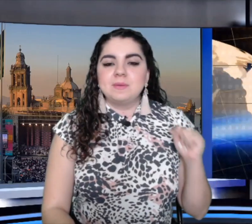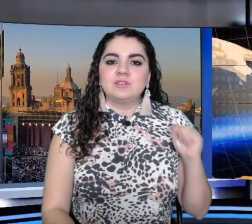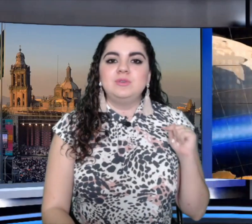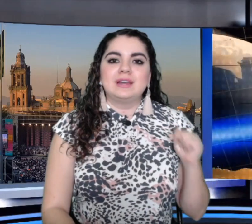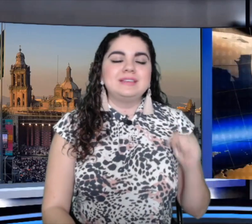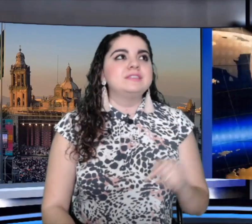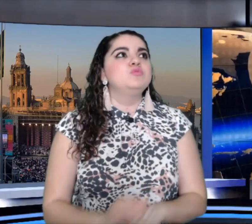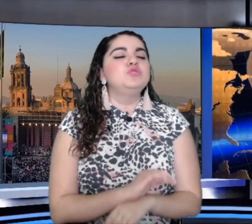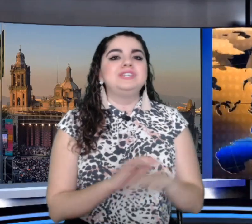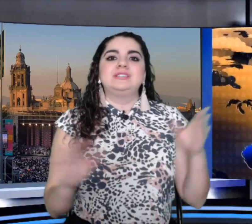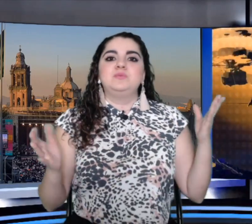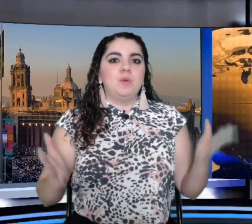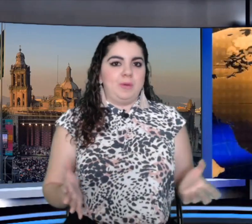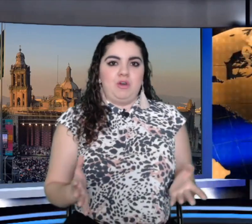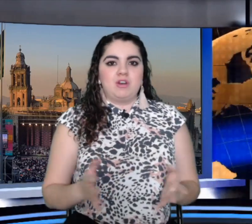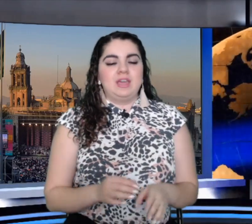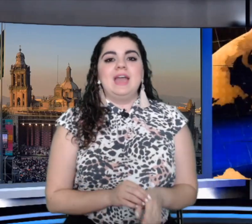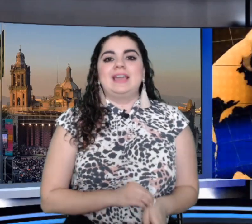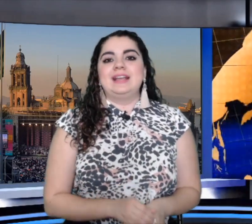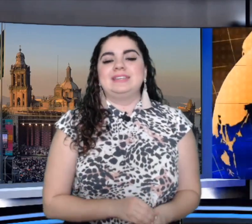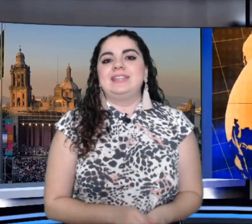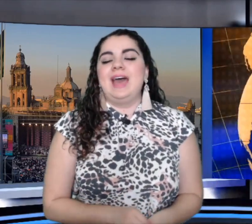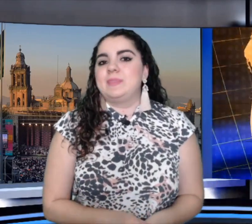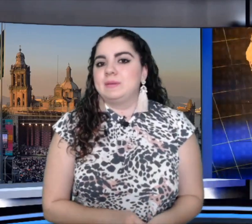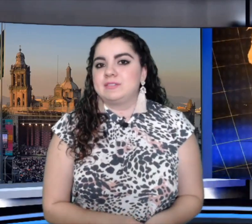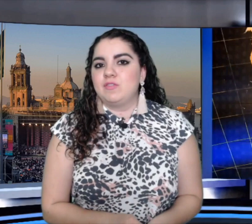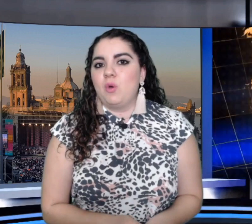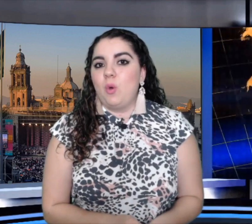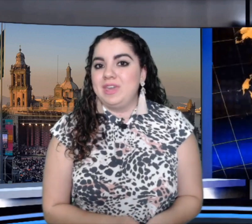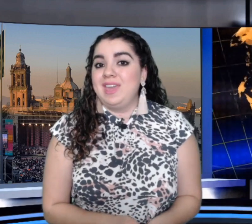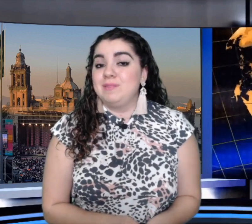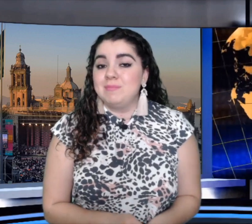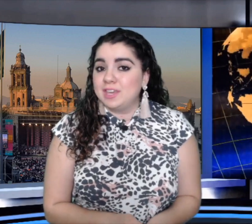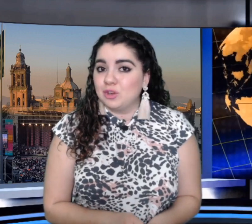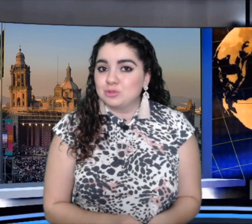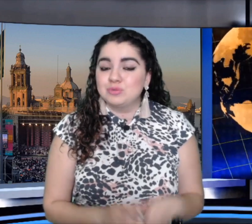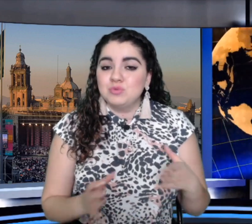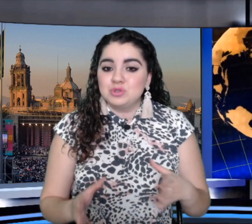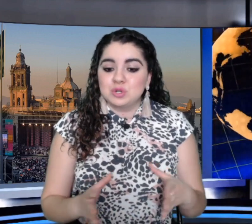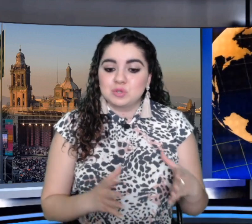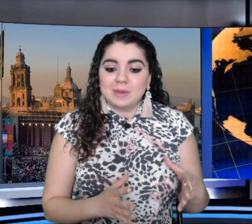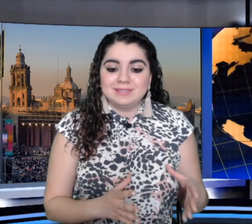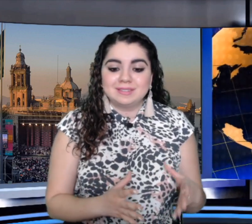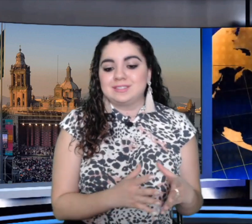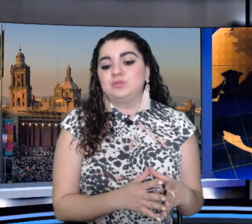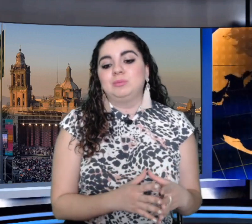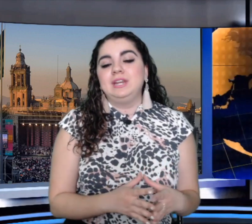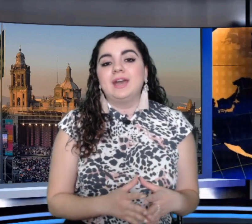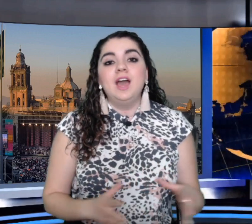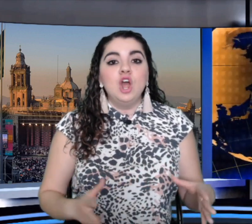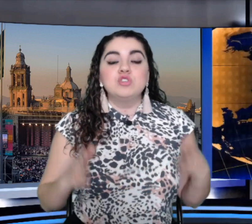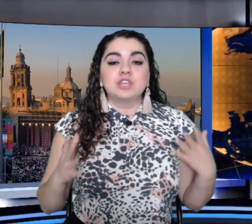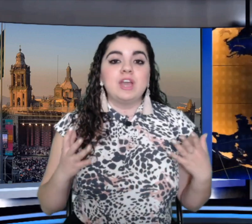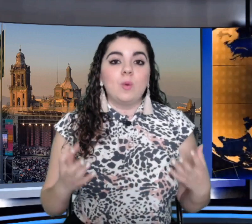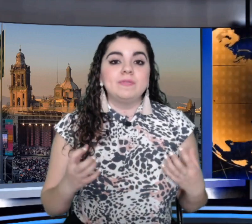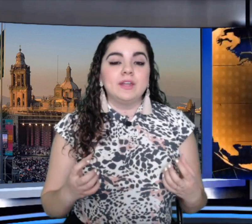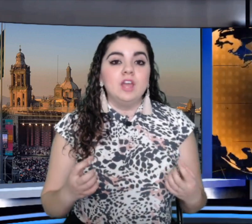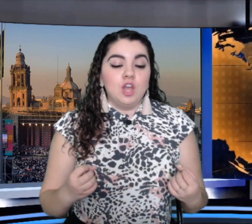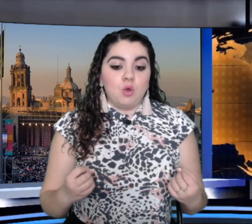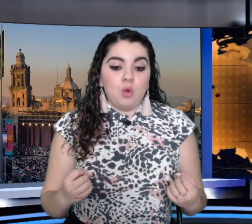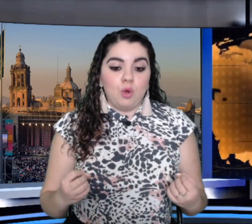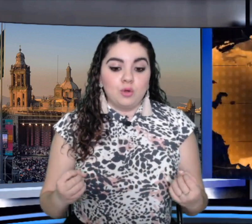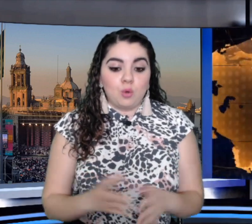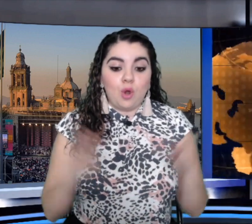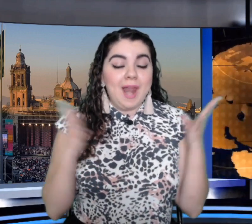están atravesando una crisis muchísimo peor que la que está atravesando hoy en México. Son muchos los países de Centroamérica los que ya